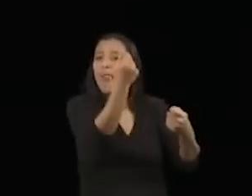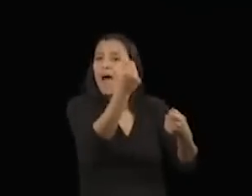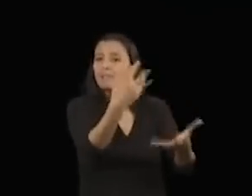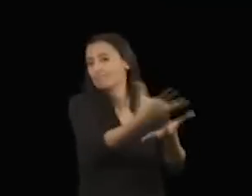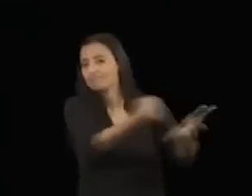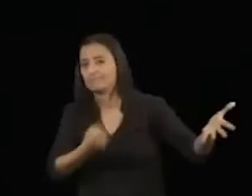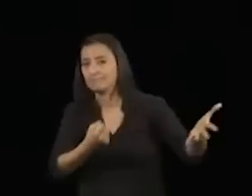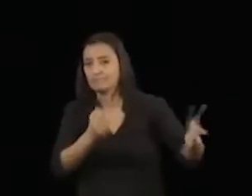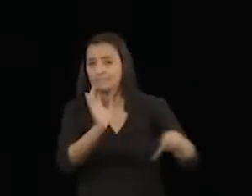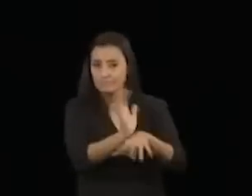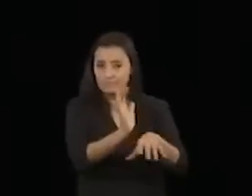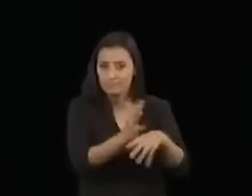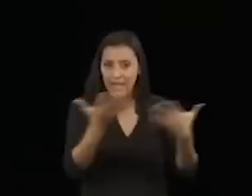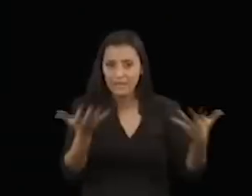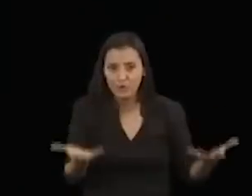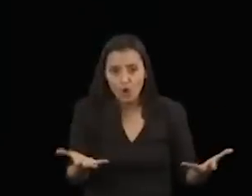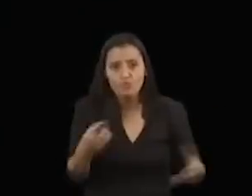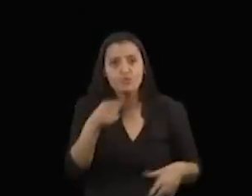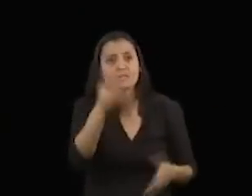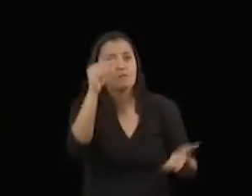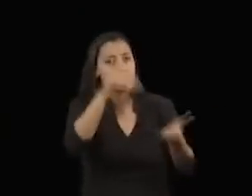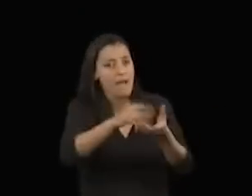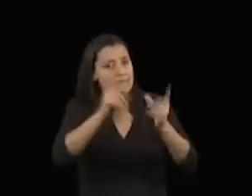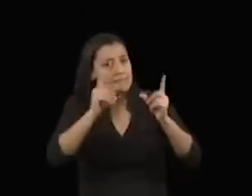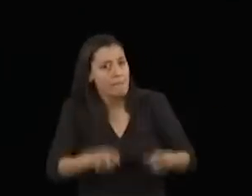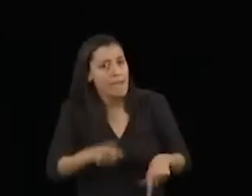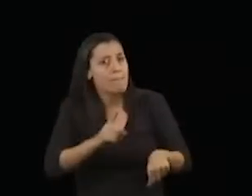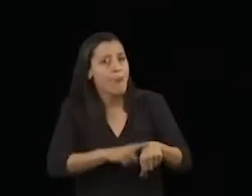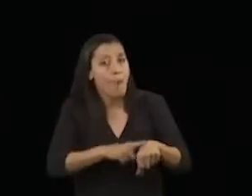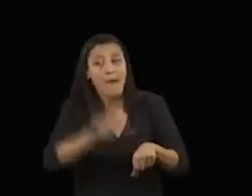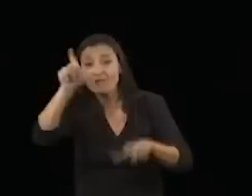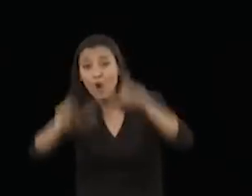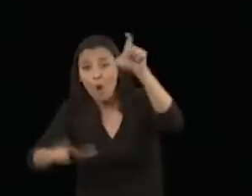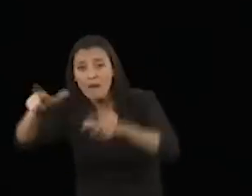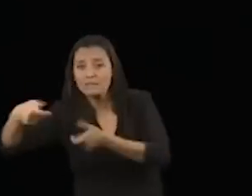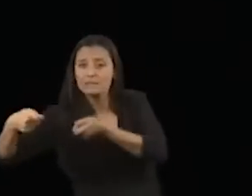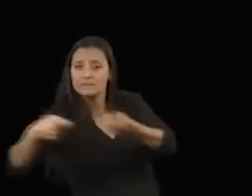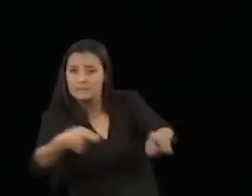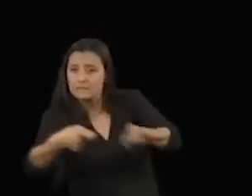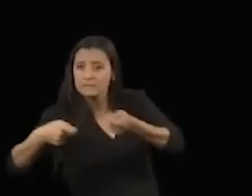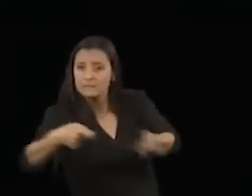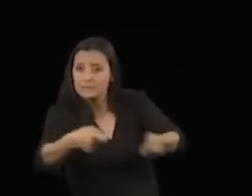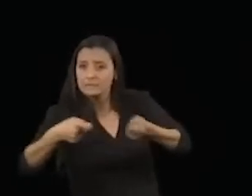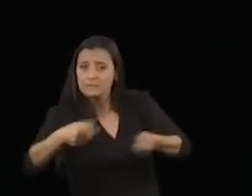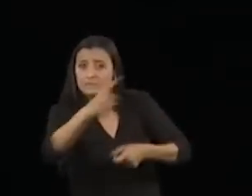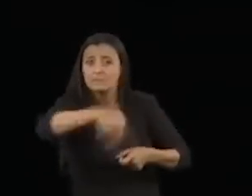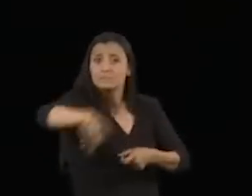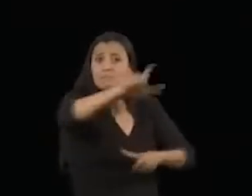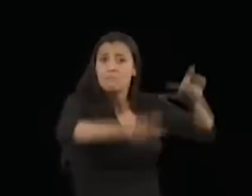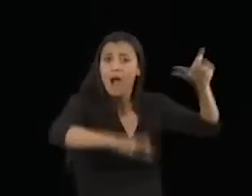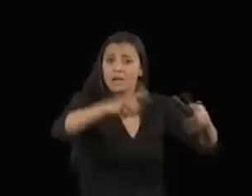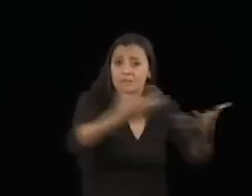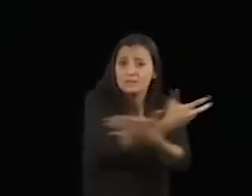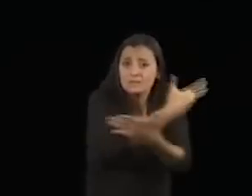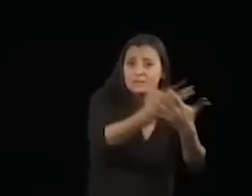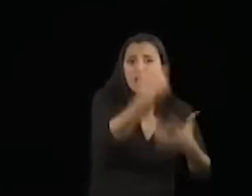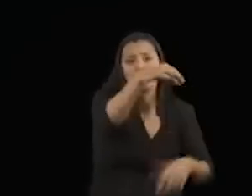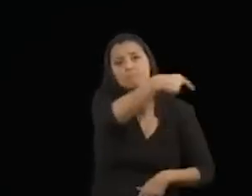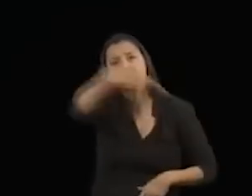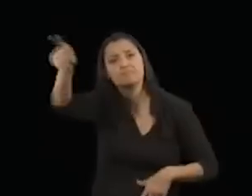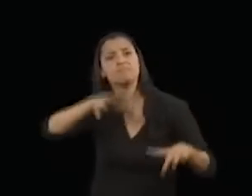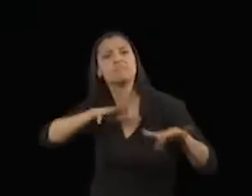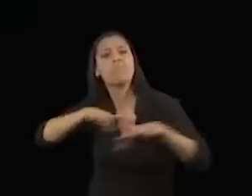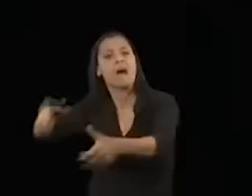con eso, digamos, además, era con que lo que lo extorsionaban a la gente para que vayan a las marchas. Es